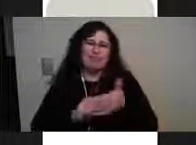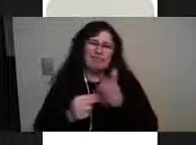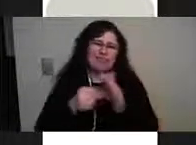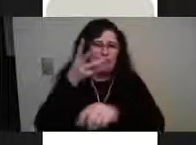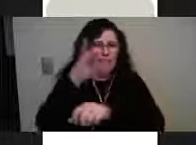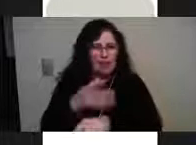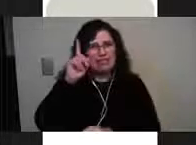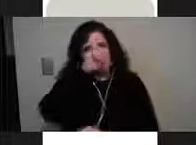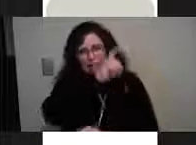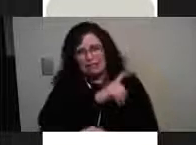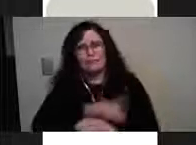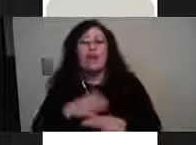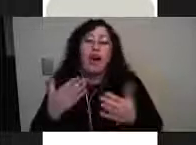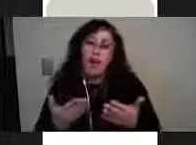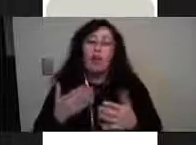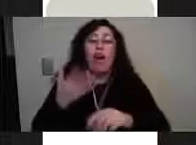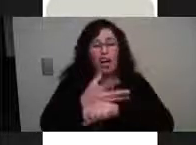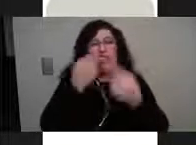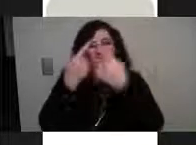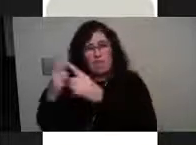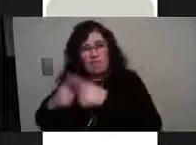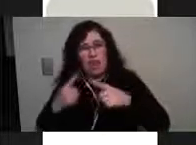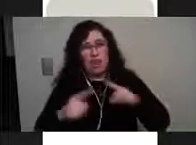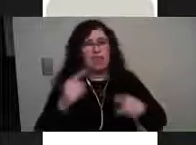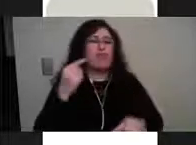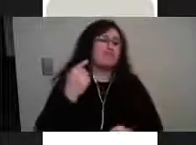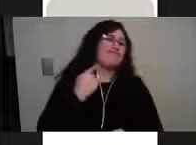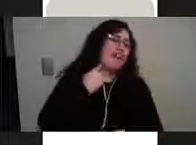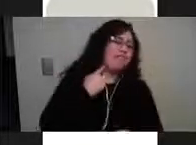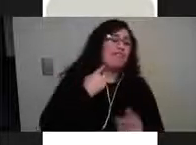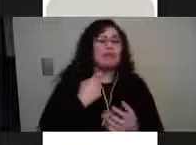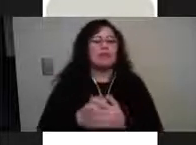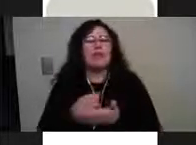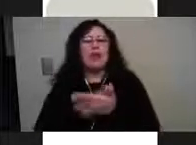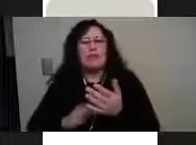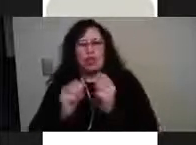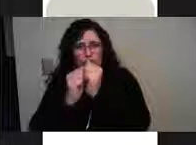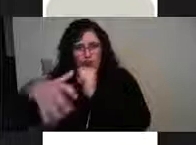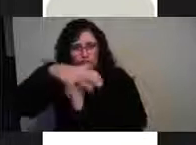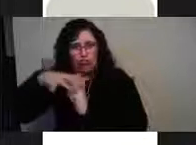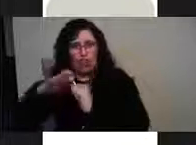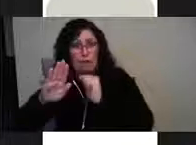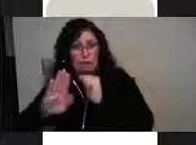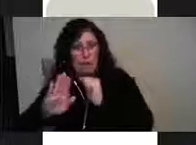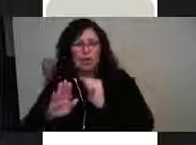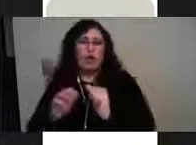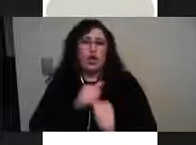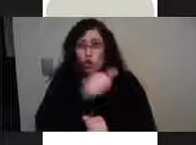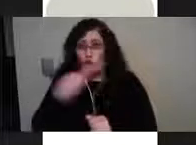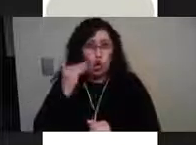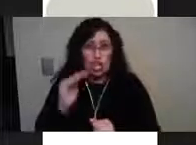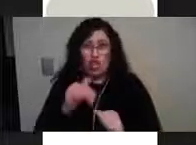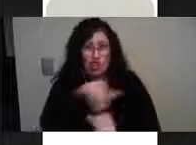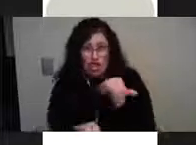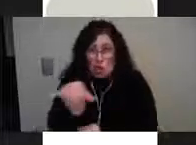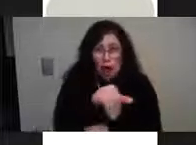diferentes tipos de afectación, no todos los niños con parálisis cerebral tienen el mismo compromiso, ya. Es muy difícil que un niño se